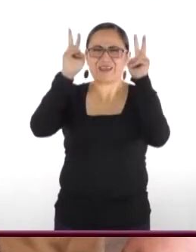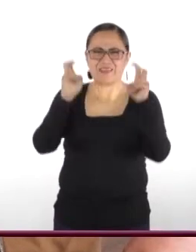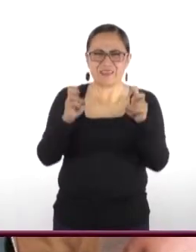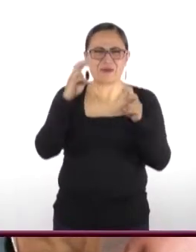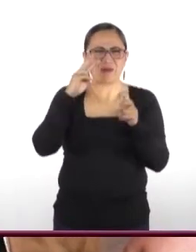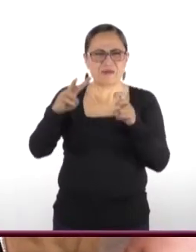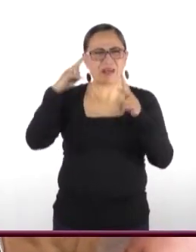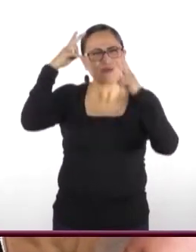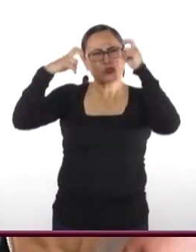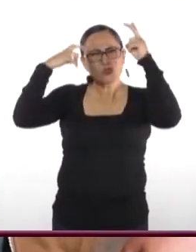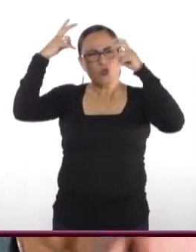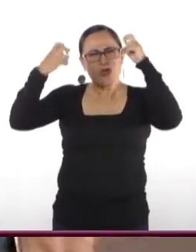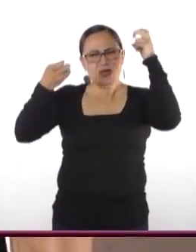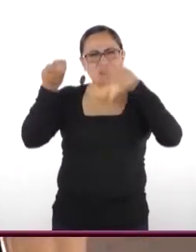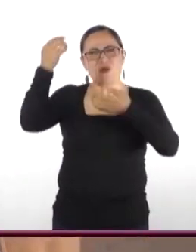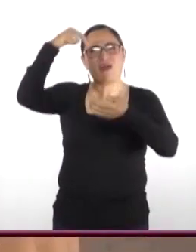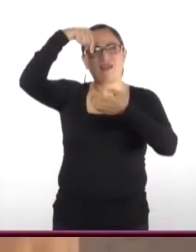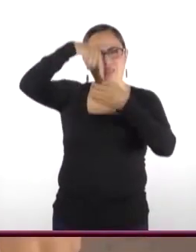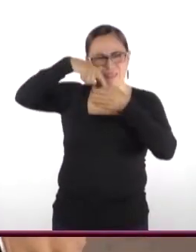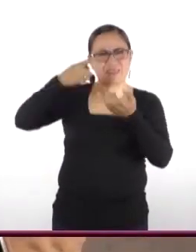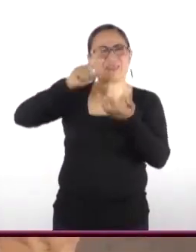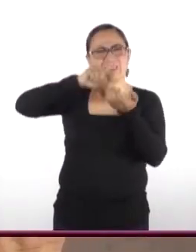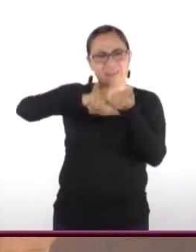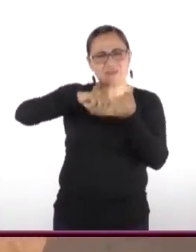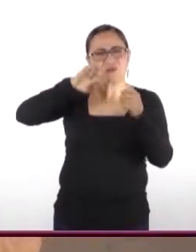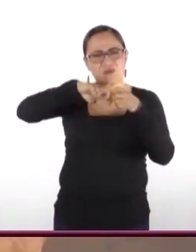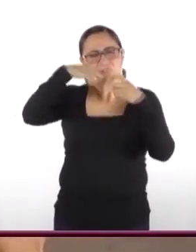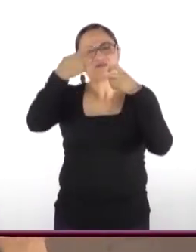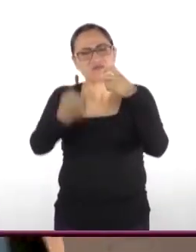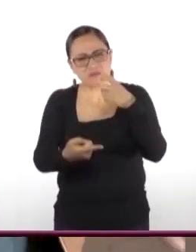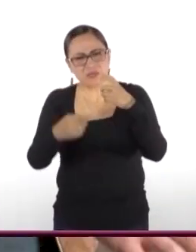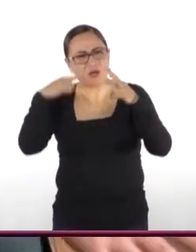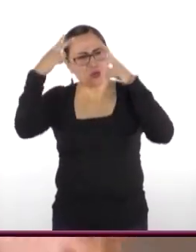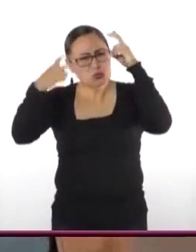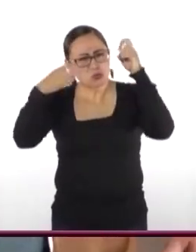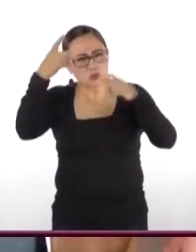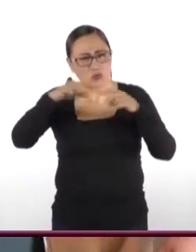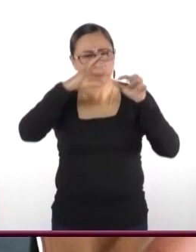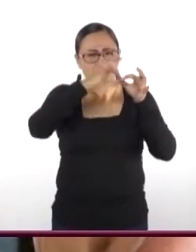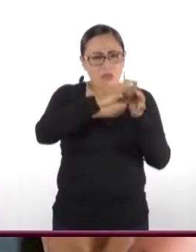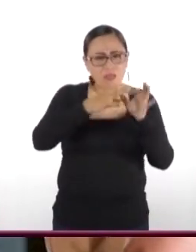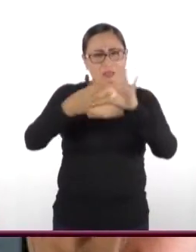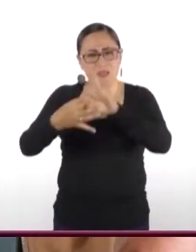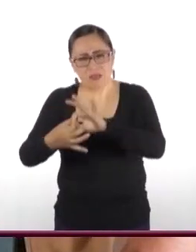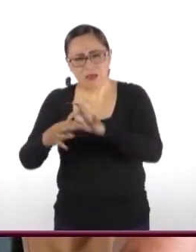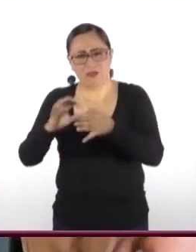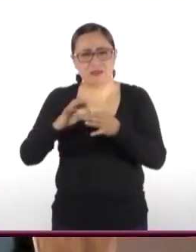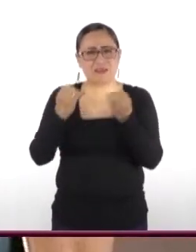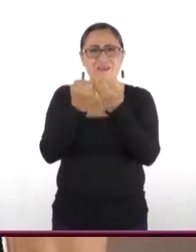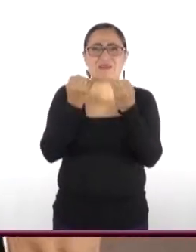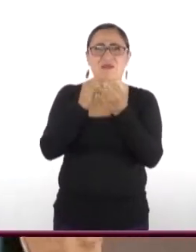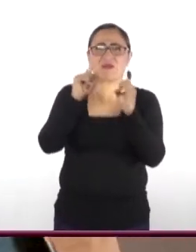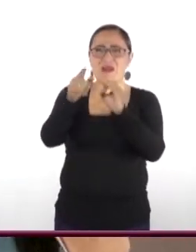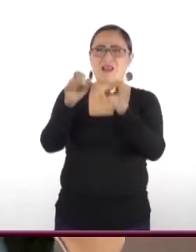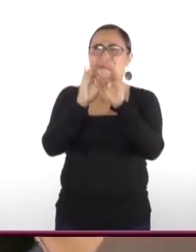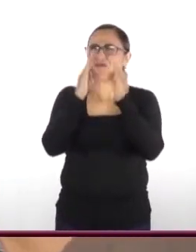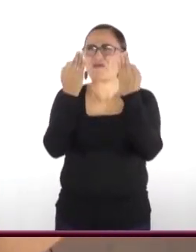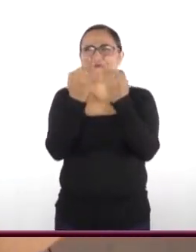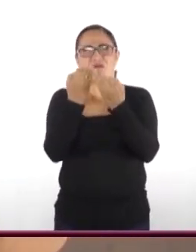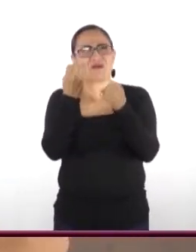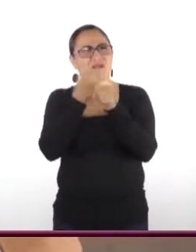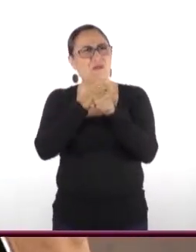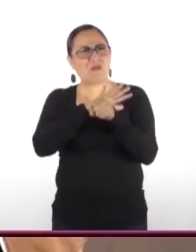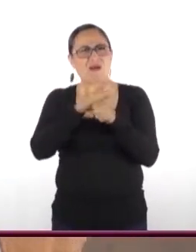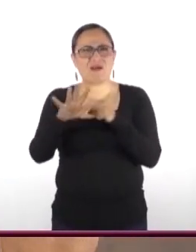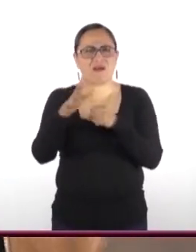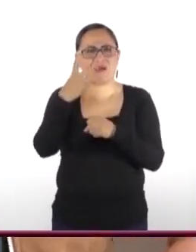¿Viste la película esa donde se meten en un sueño y de ese sueño se meten a otro sueño? Pues así. Ahí los edificios se deformaban